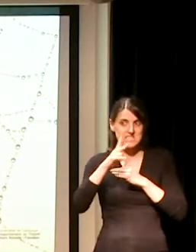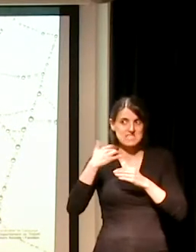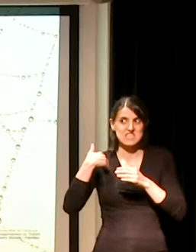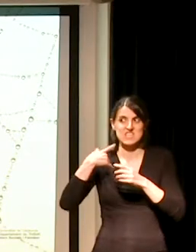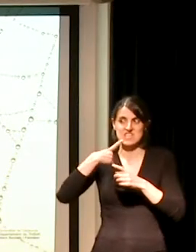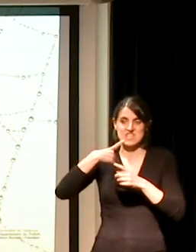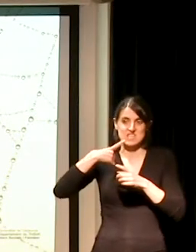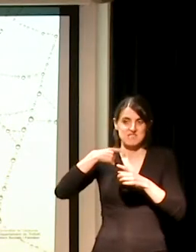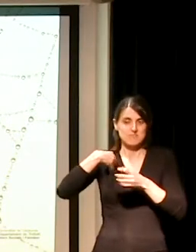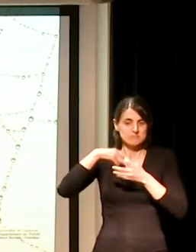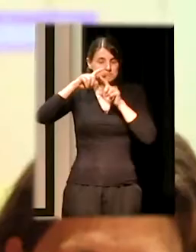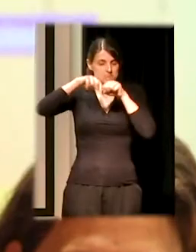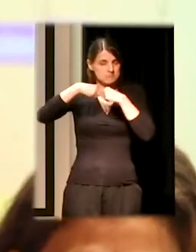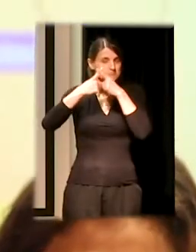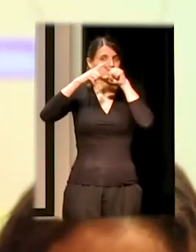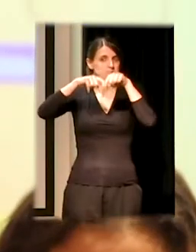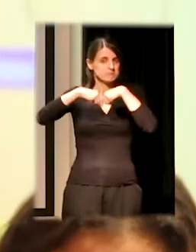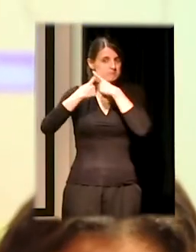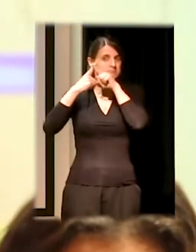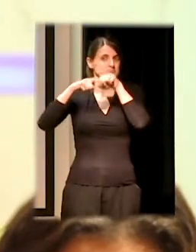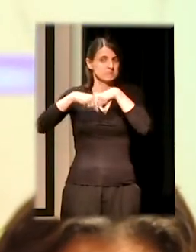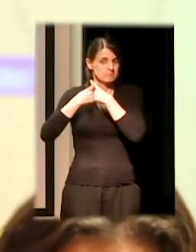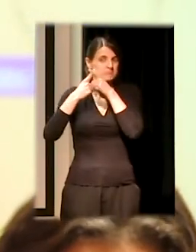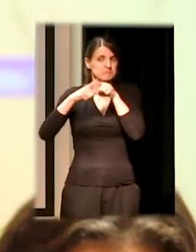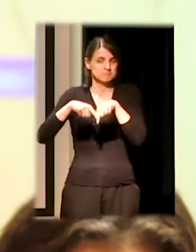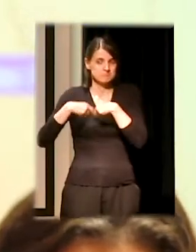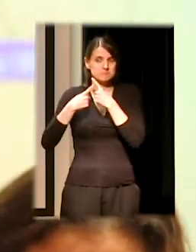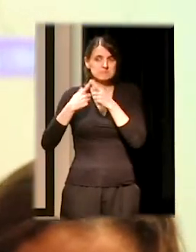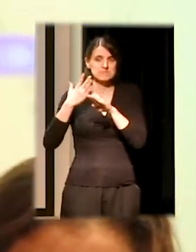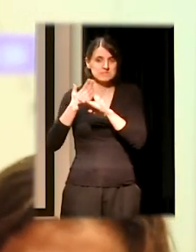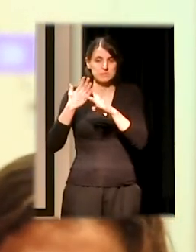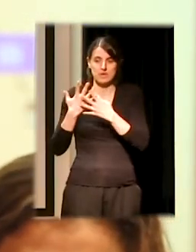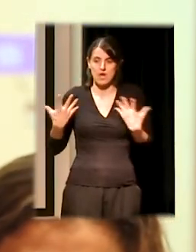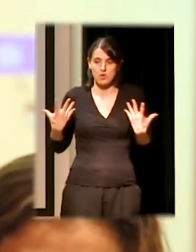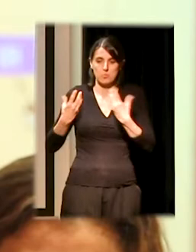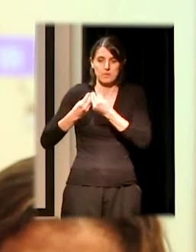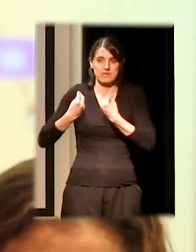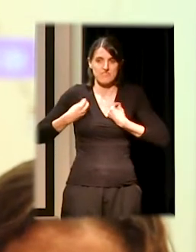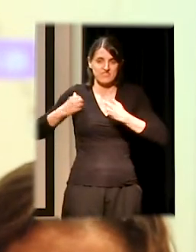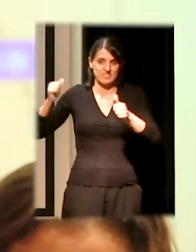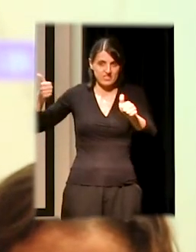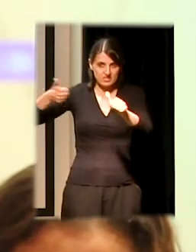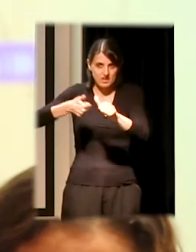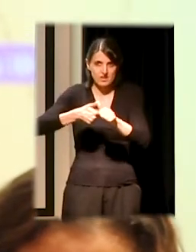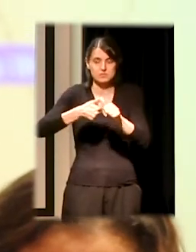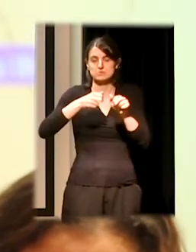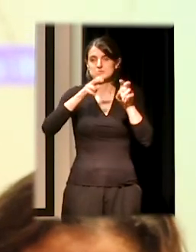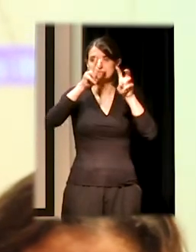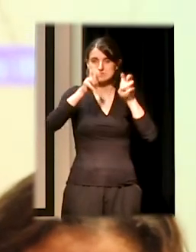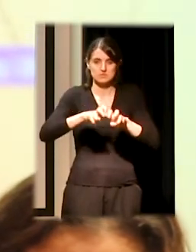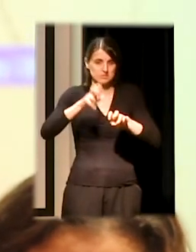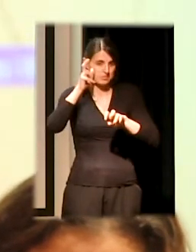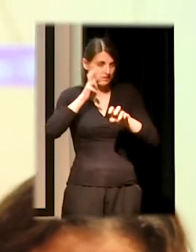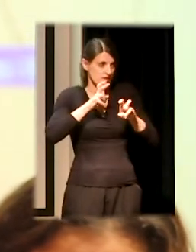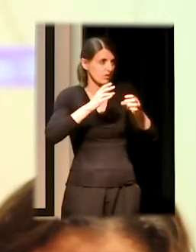casi 30 años sobre mi vida y es el que realmente me ha ido interpelando sobre las diferentes cuestiones, sobre los privilegios, sobre